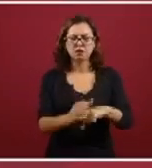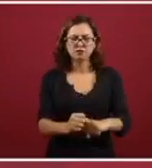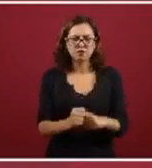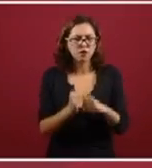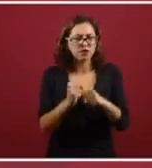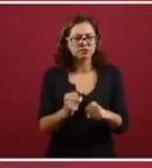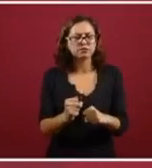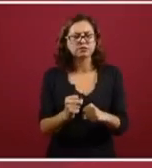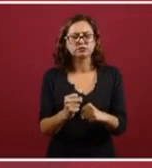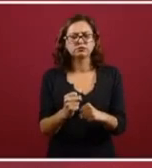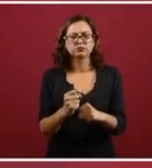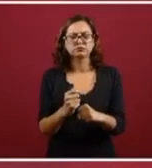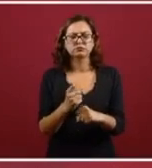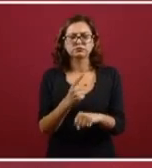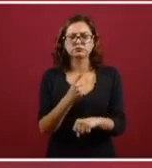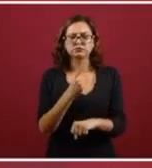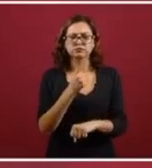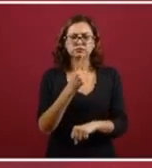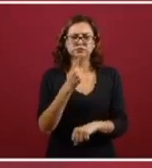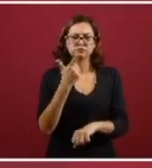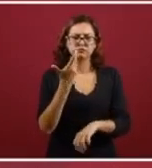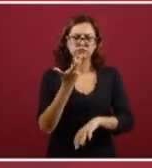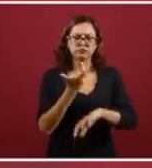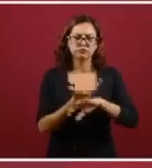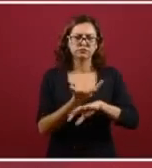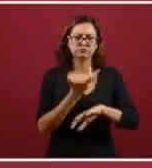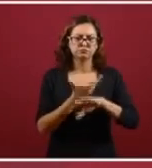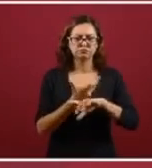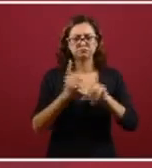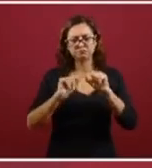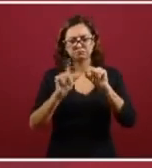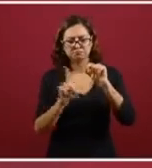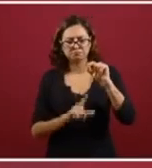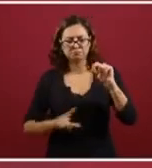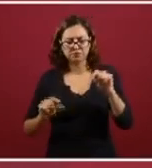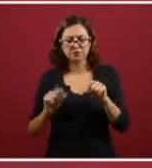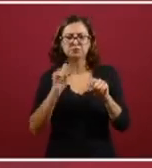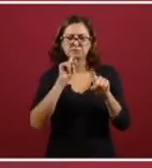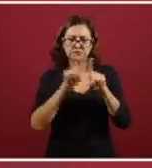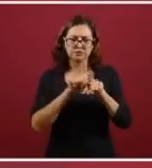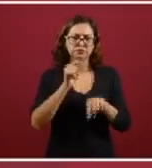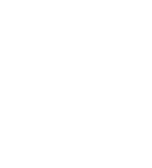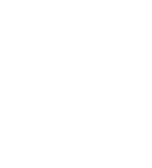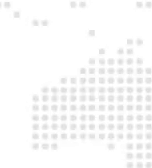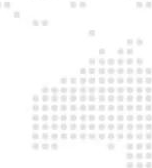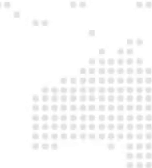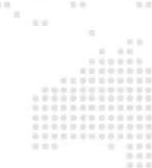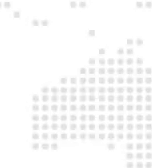con Estados Unidos y con Canadá.